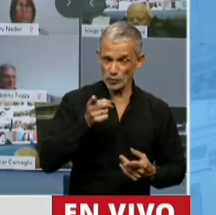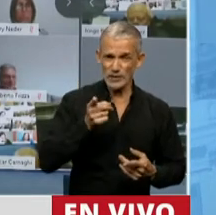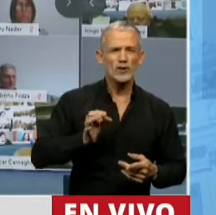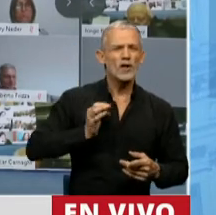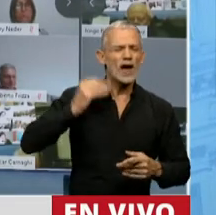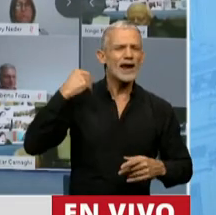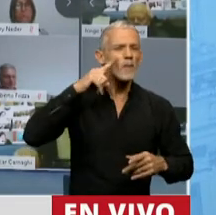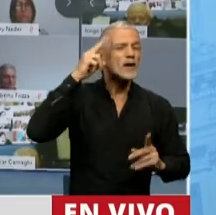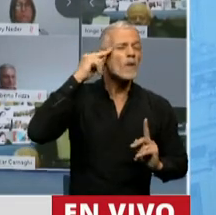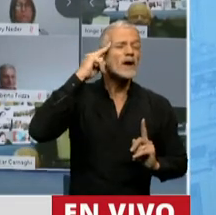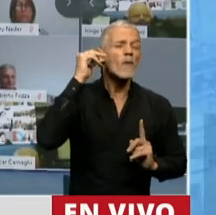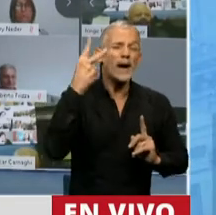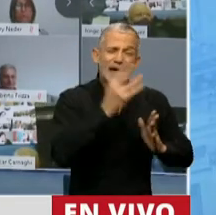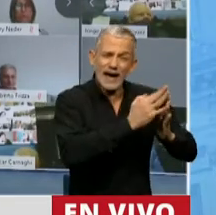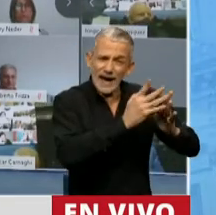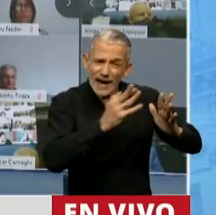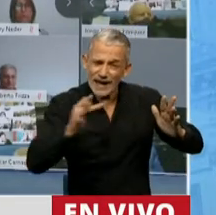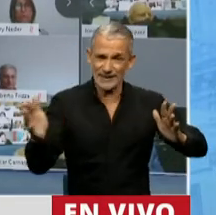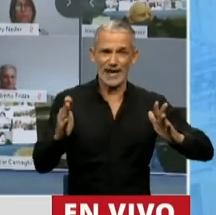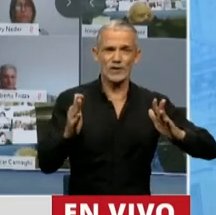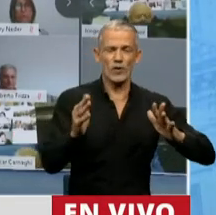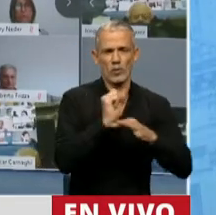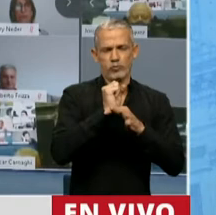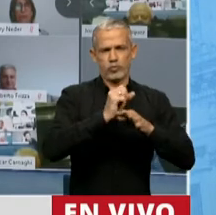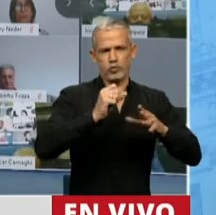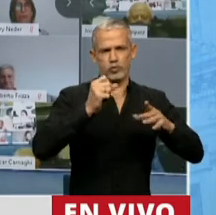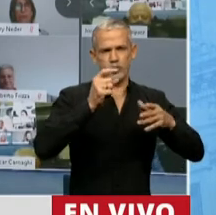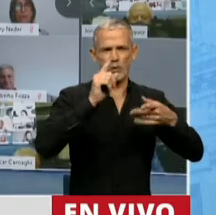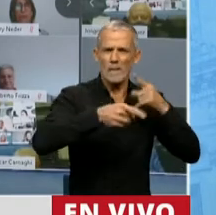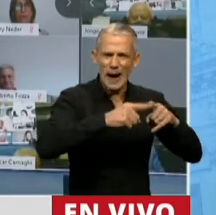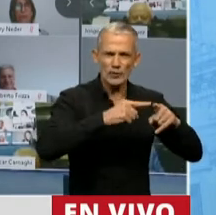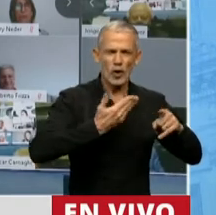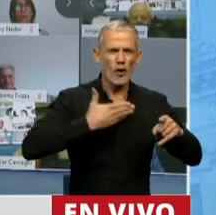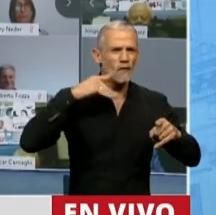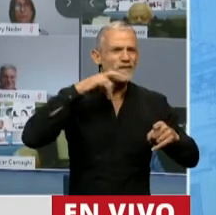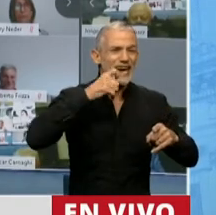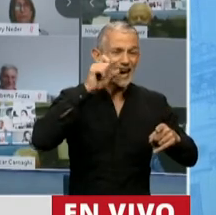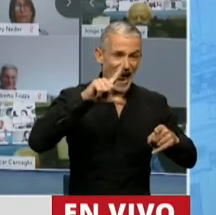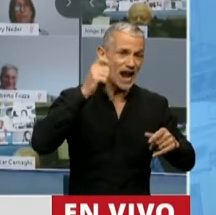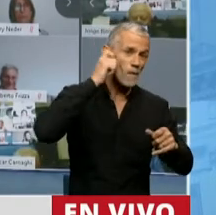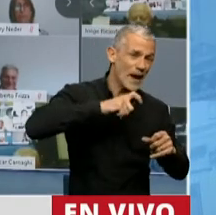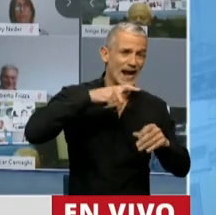desde el año 92... aquel famoso pacto fiscal, Menem-Cavallo, con